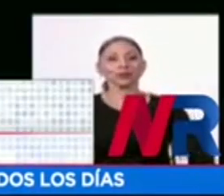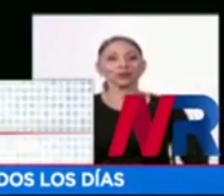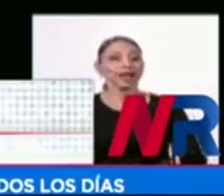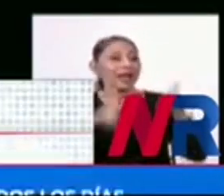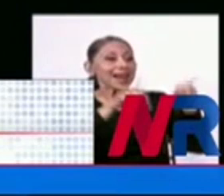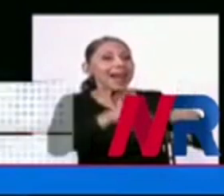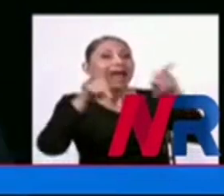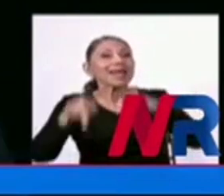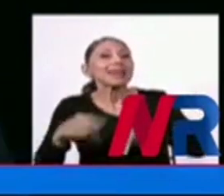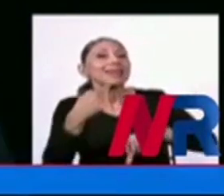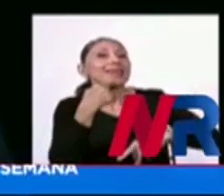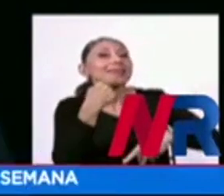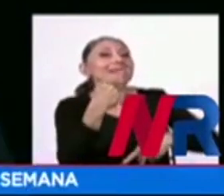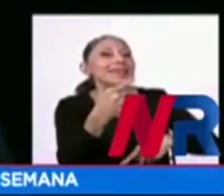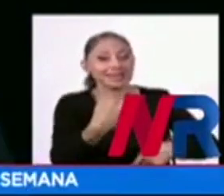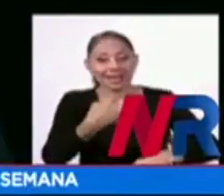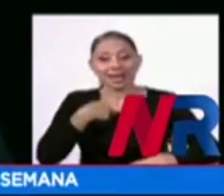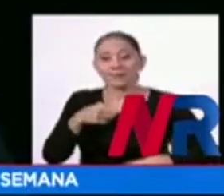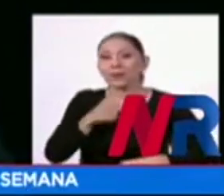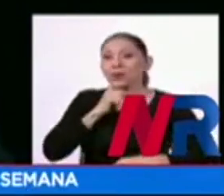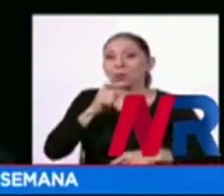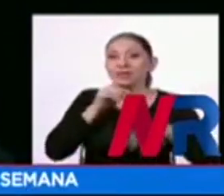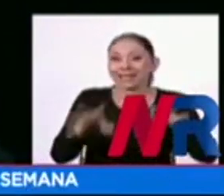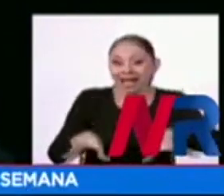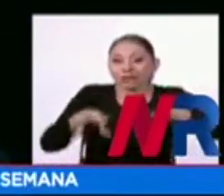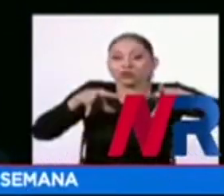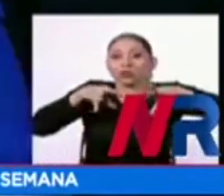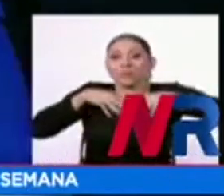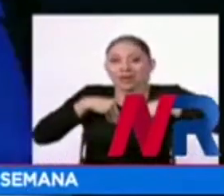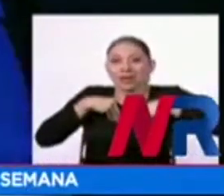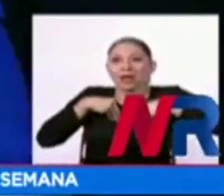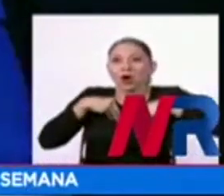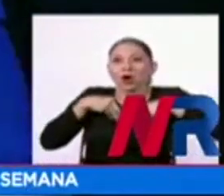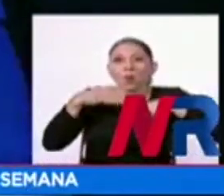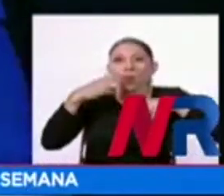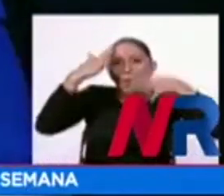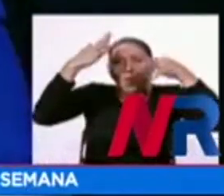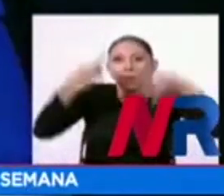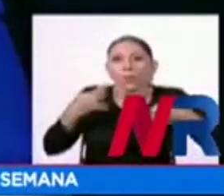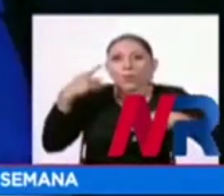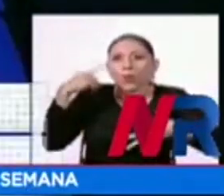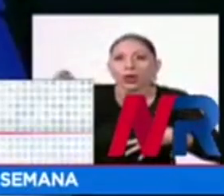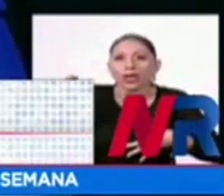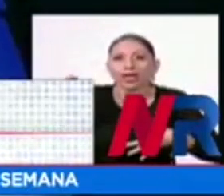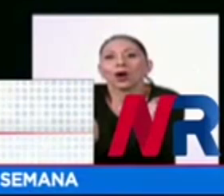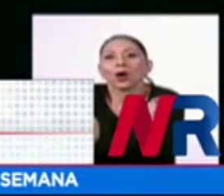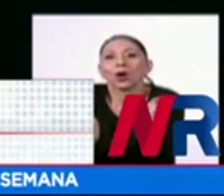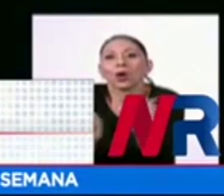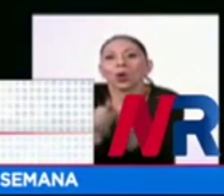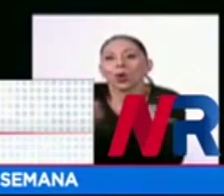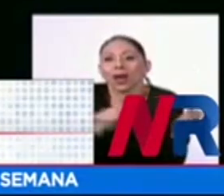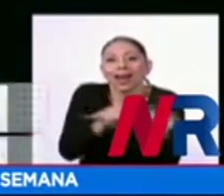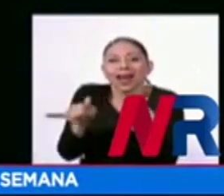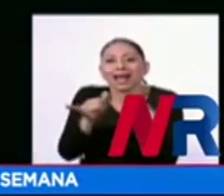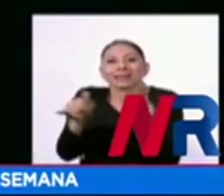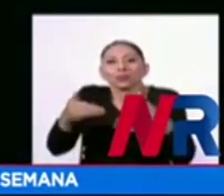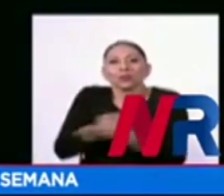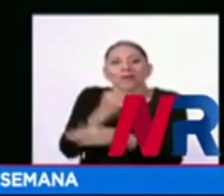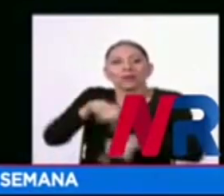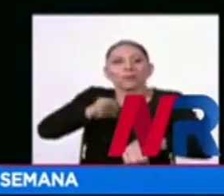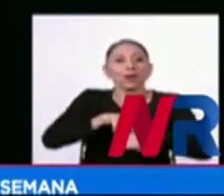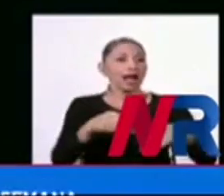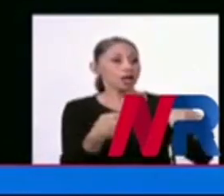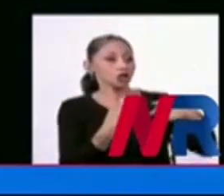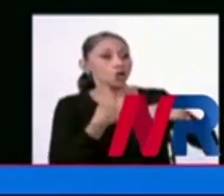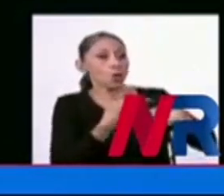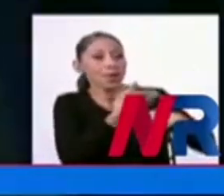internacional con respecto al destino de la refinadora el debate se polarizó entre los que avalaban su cierre debido